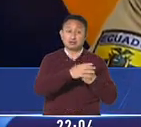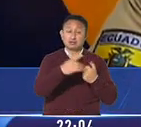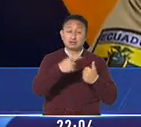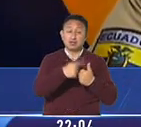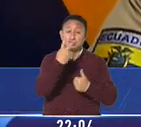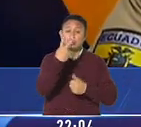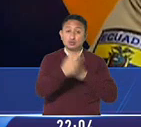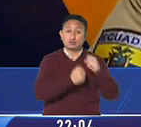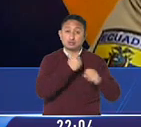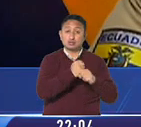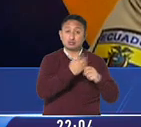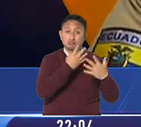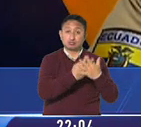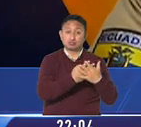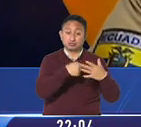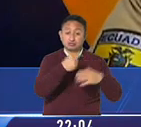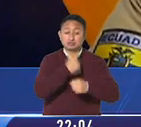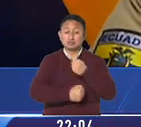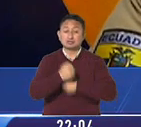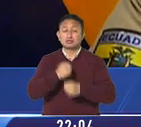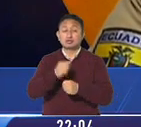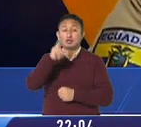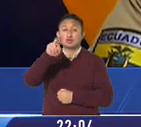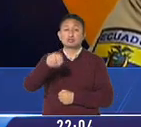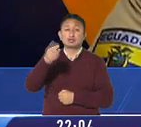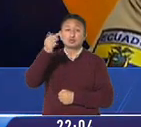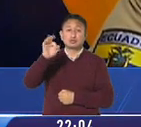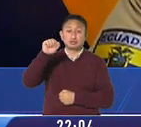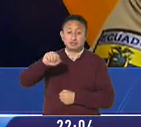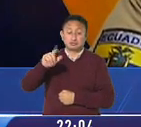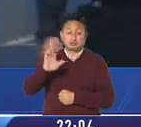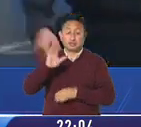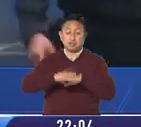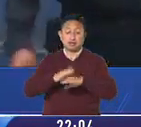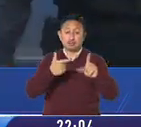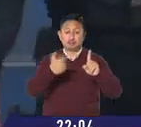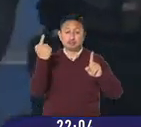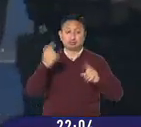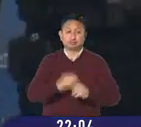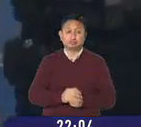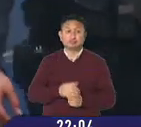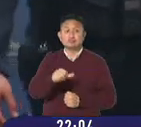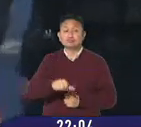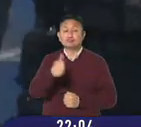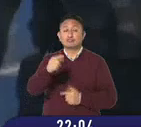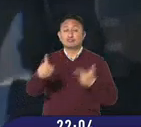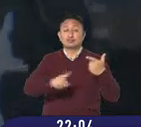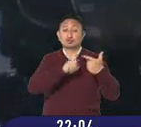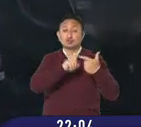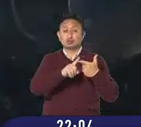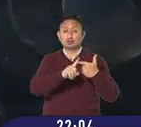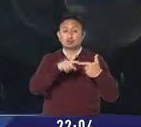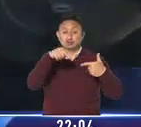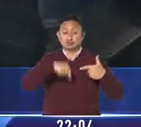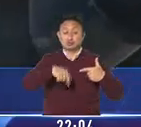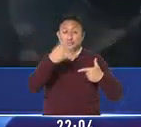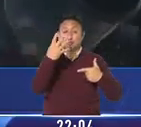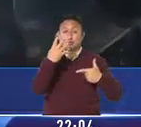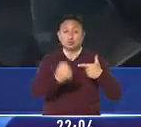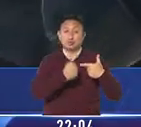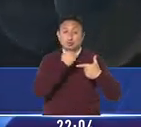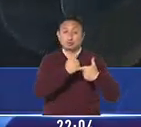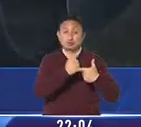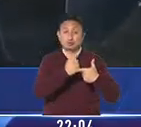ya. Ha sido detenido en el año 2019. Por asesinar. Otro de los detenidos cumple una prevención de 4